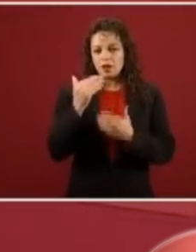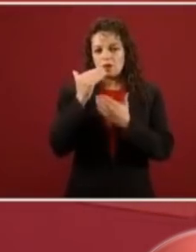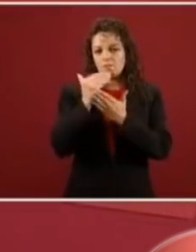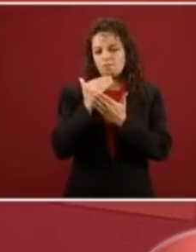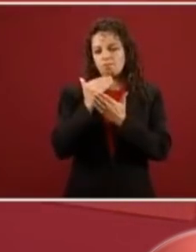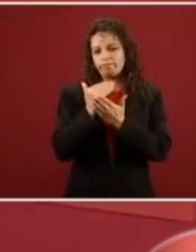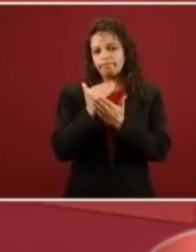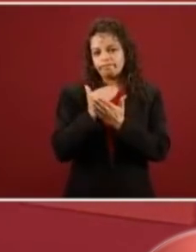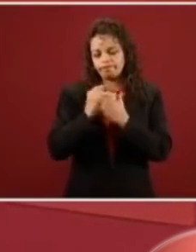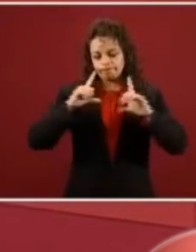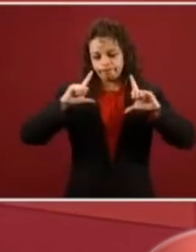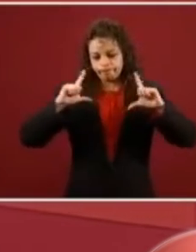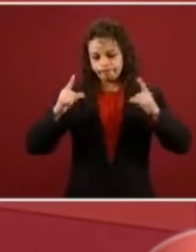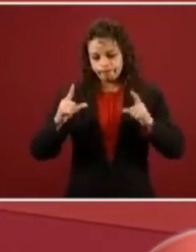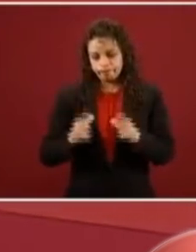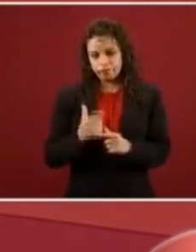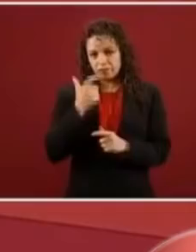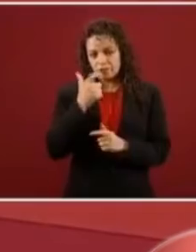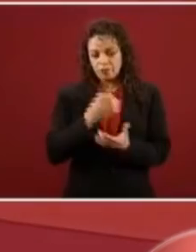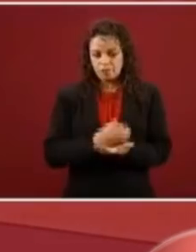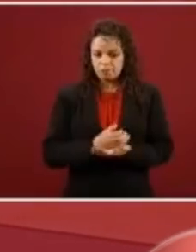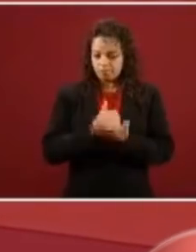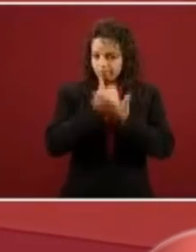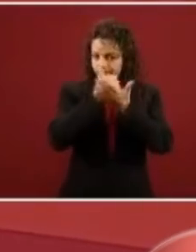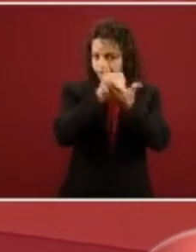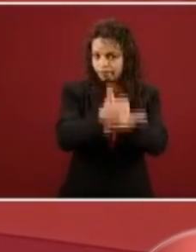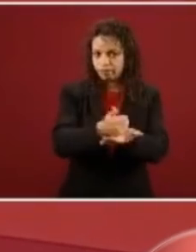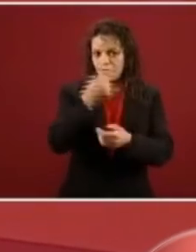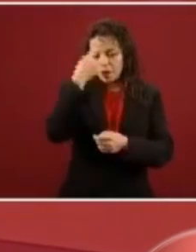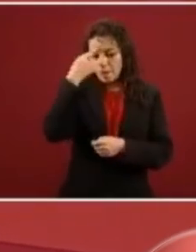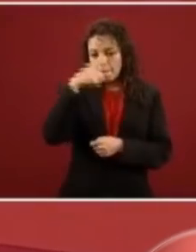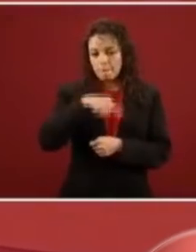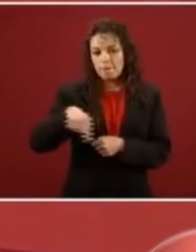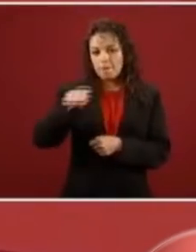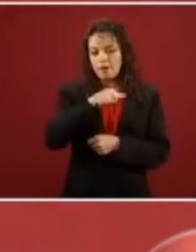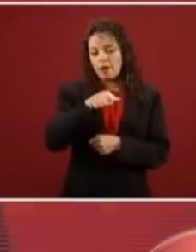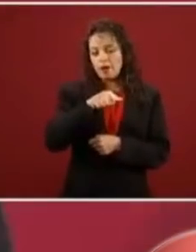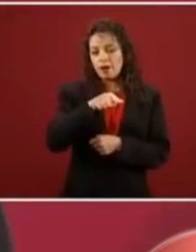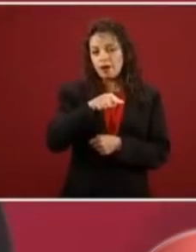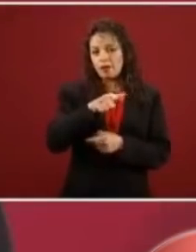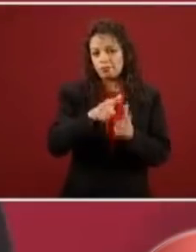el presupuesto a los partidos, porque eso va a significar ahorros